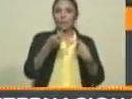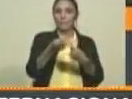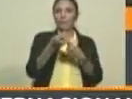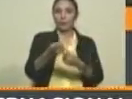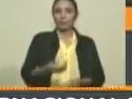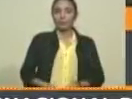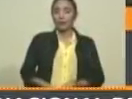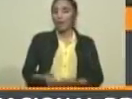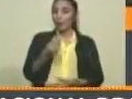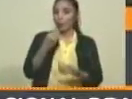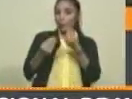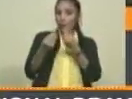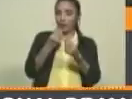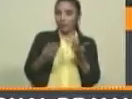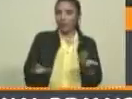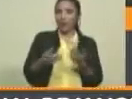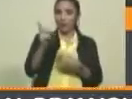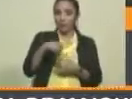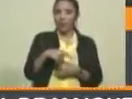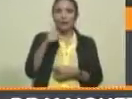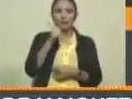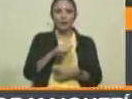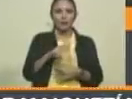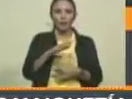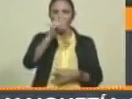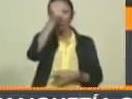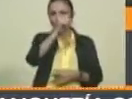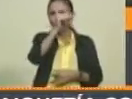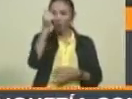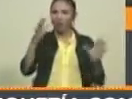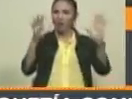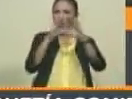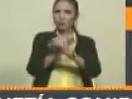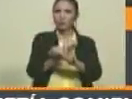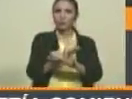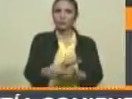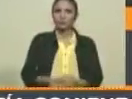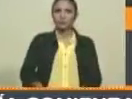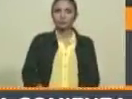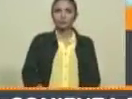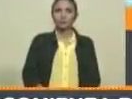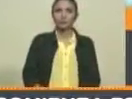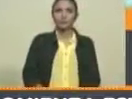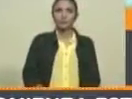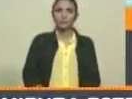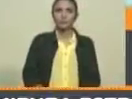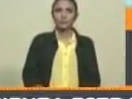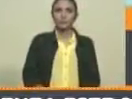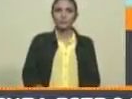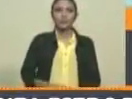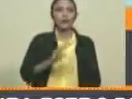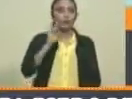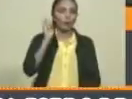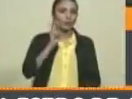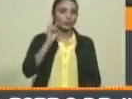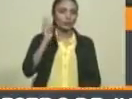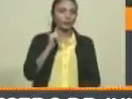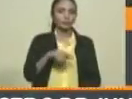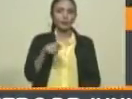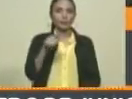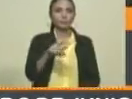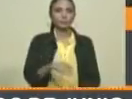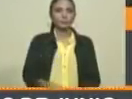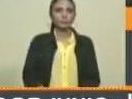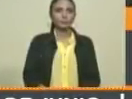una cena el sábado en la noche, presidente, el domingo en la noche. ¿Dónde? En la Casa Blanca. Uh-huh. El anfitrión fue el